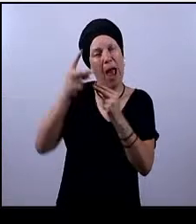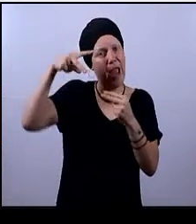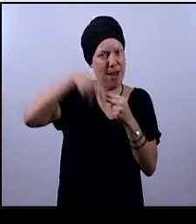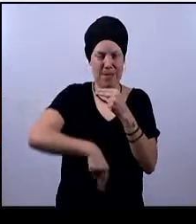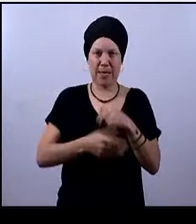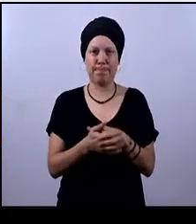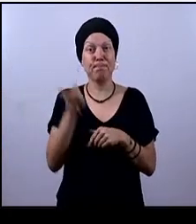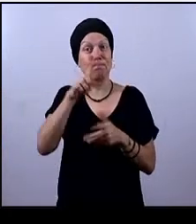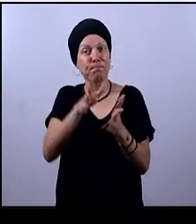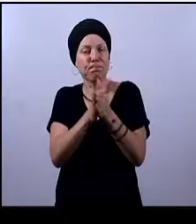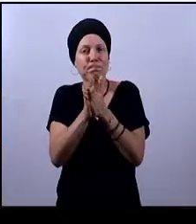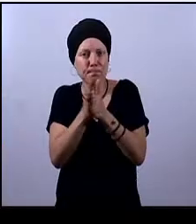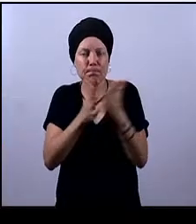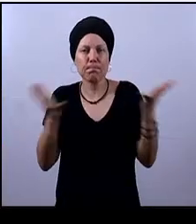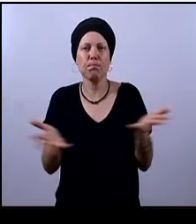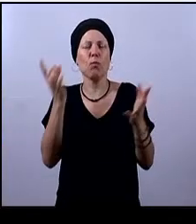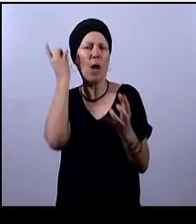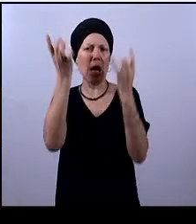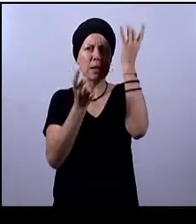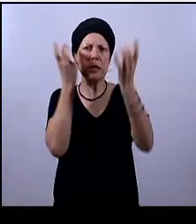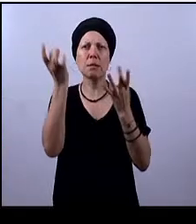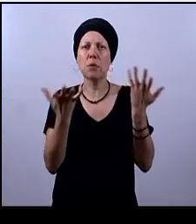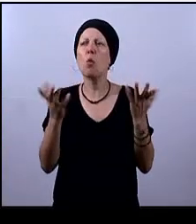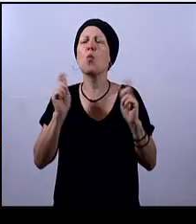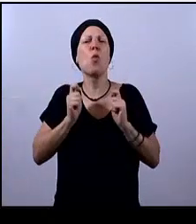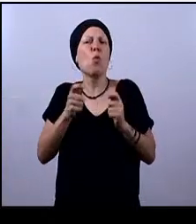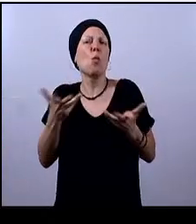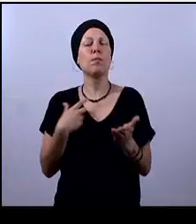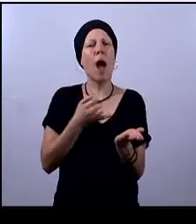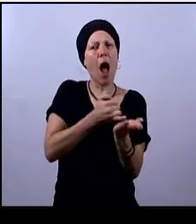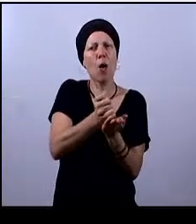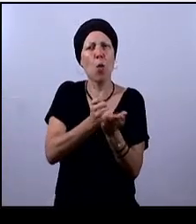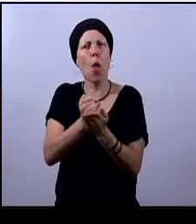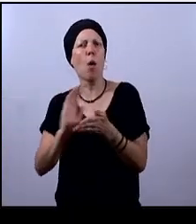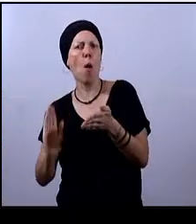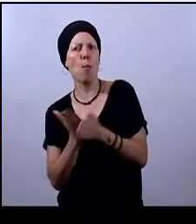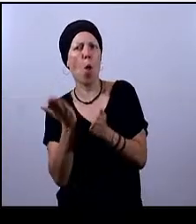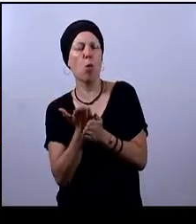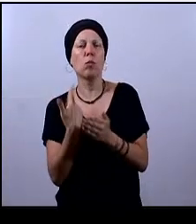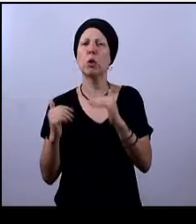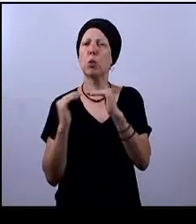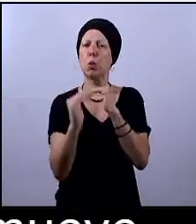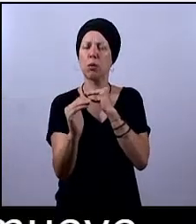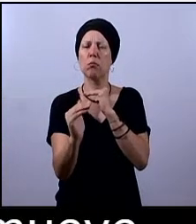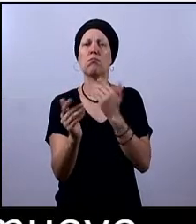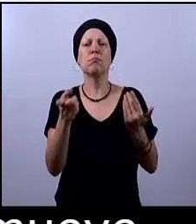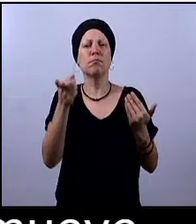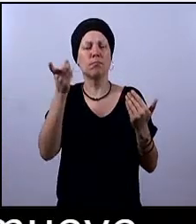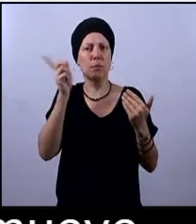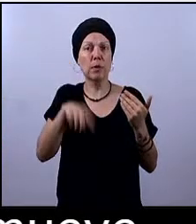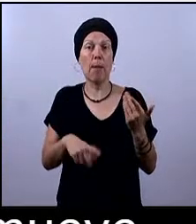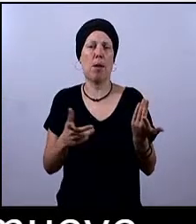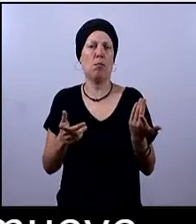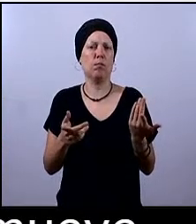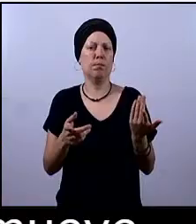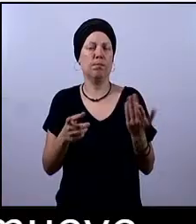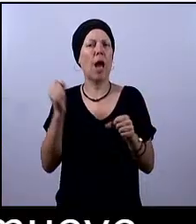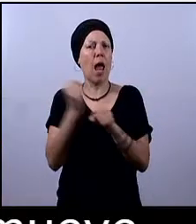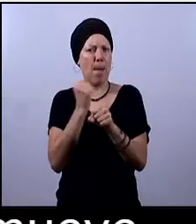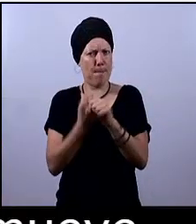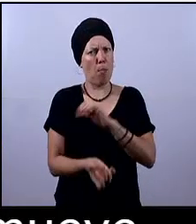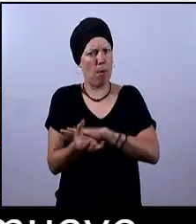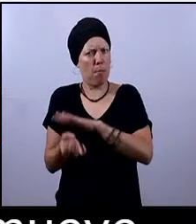Promueve, además, este tipo de actividades una agricultura productiva, sostenible y generadora de